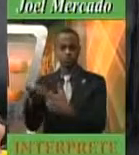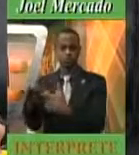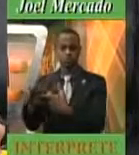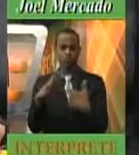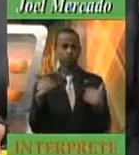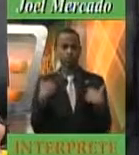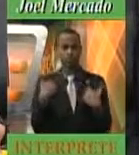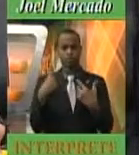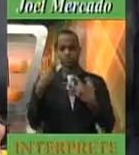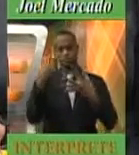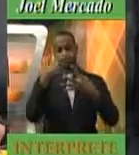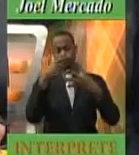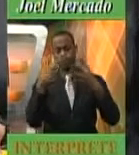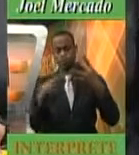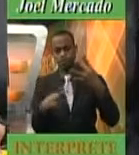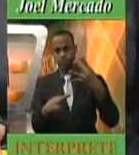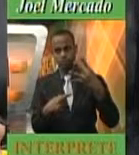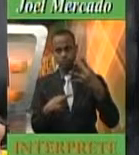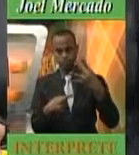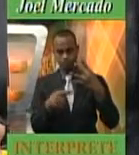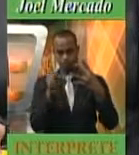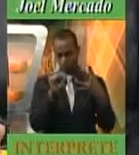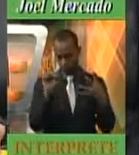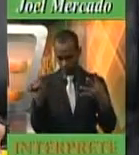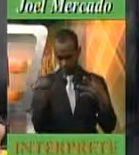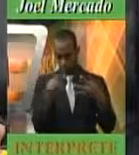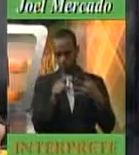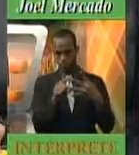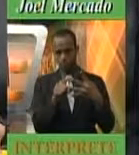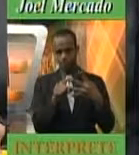ejes básicos: seguro de salud,